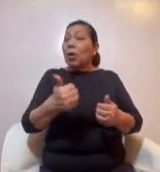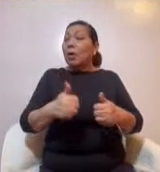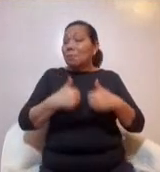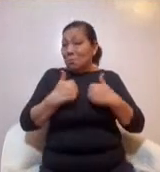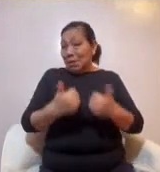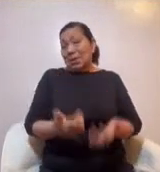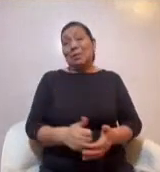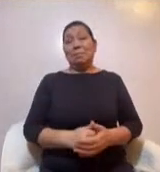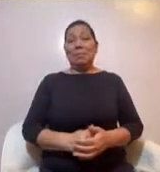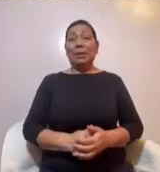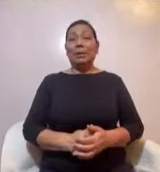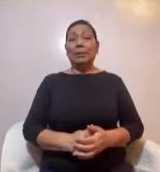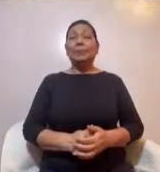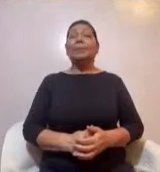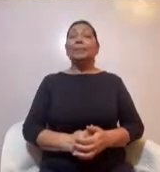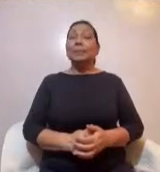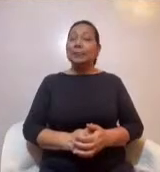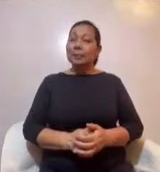calidad extranjera.